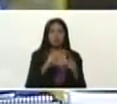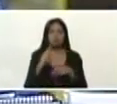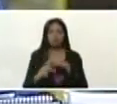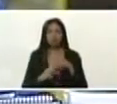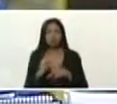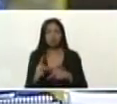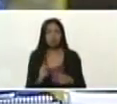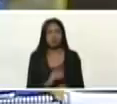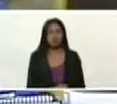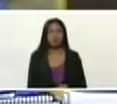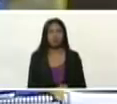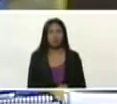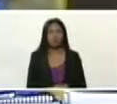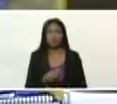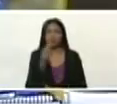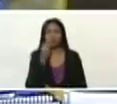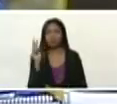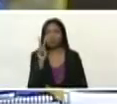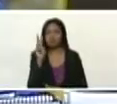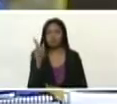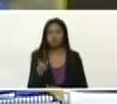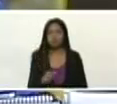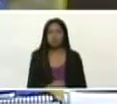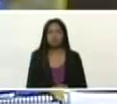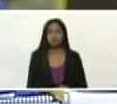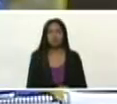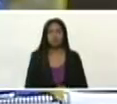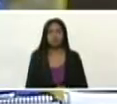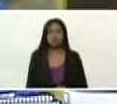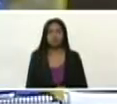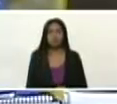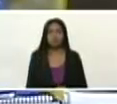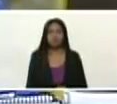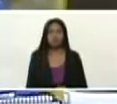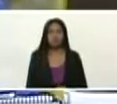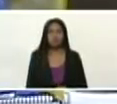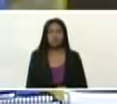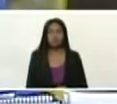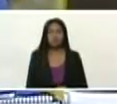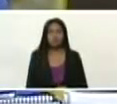productiva del alimento venezolano, en la